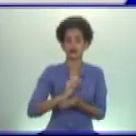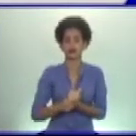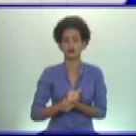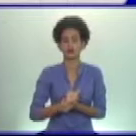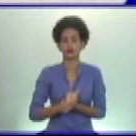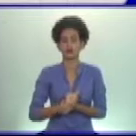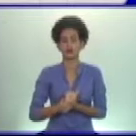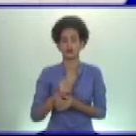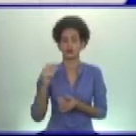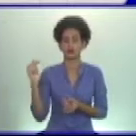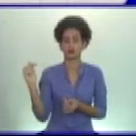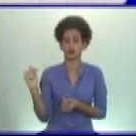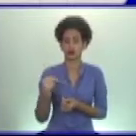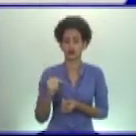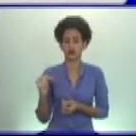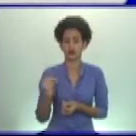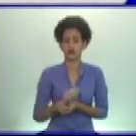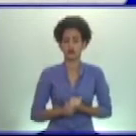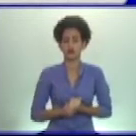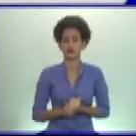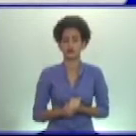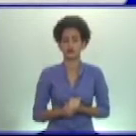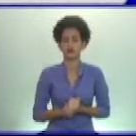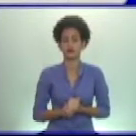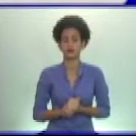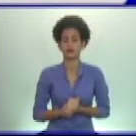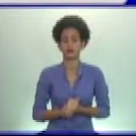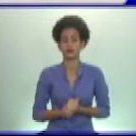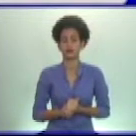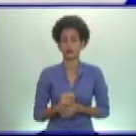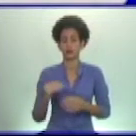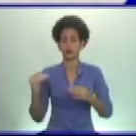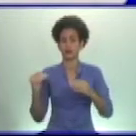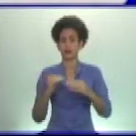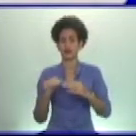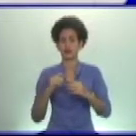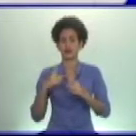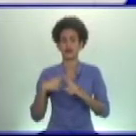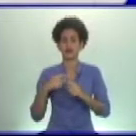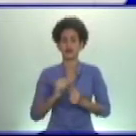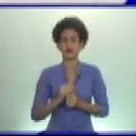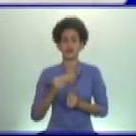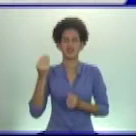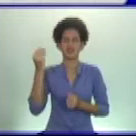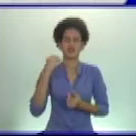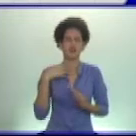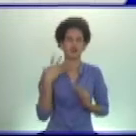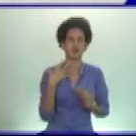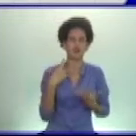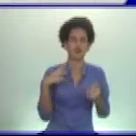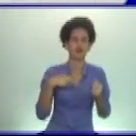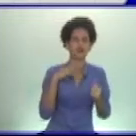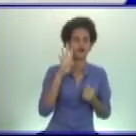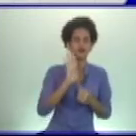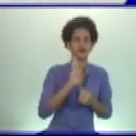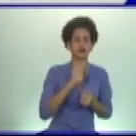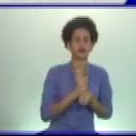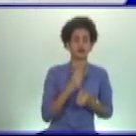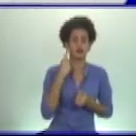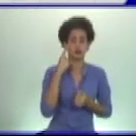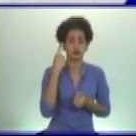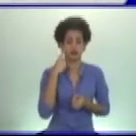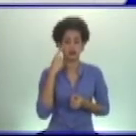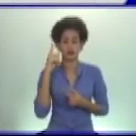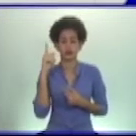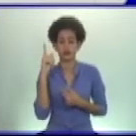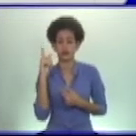sentido negativo por el eje de las X. Y para ver el valor de B, veo entonces cuál fue su traslación